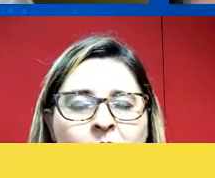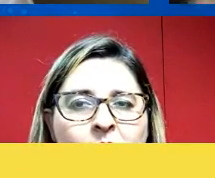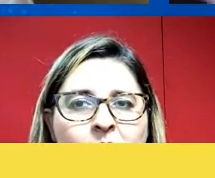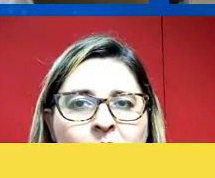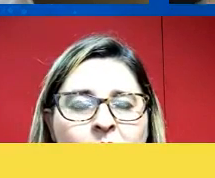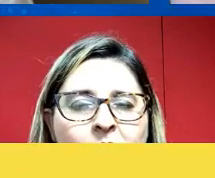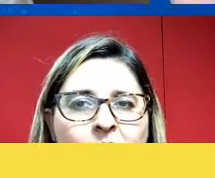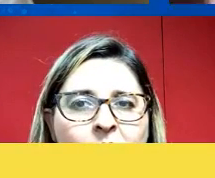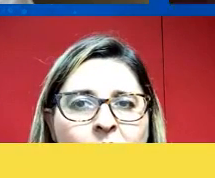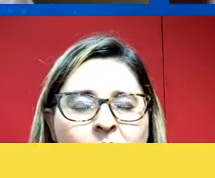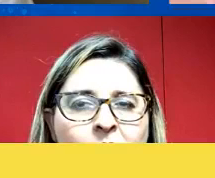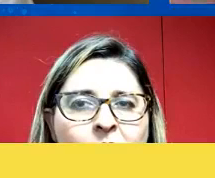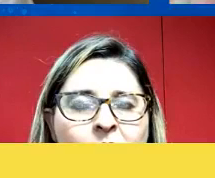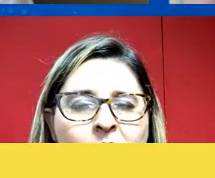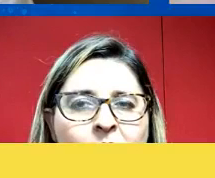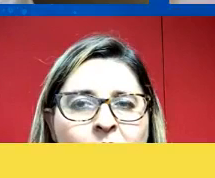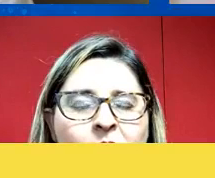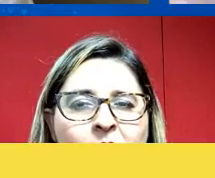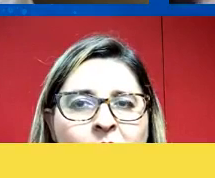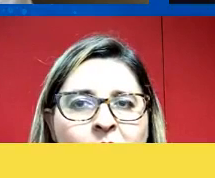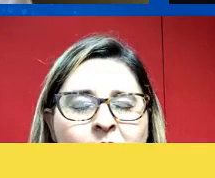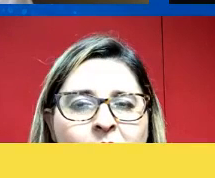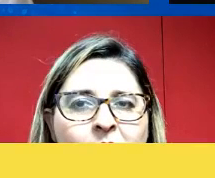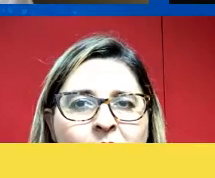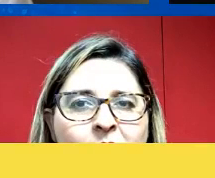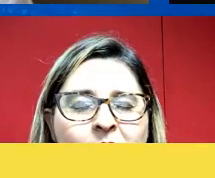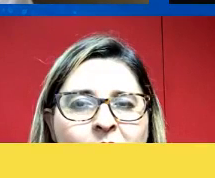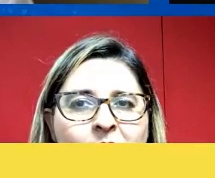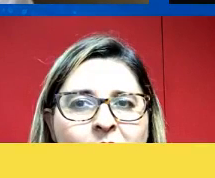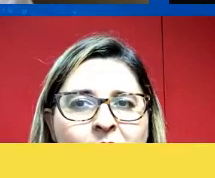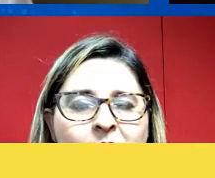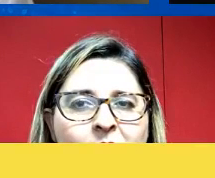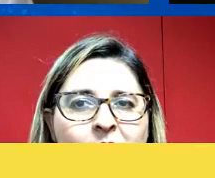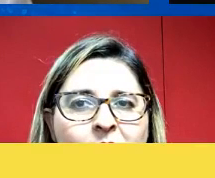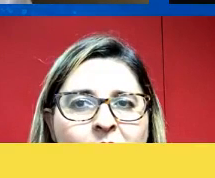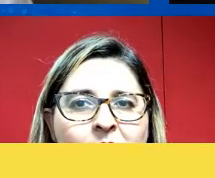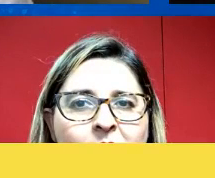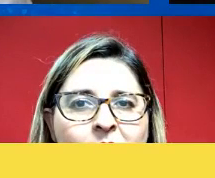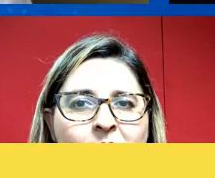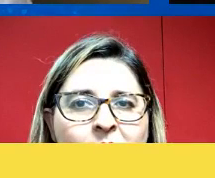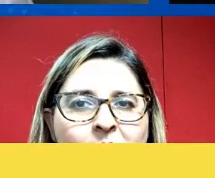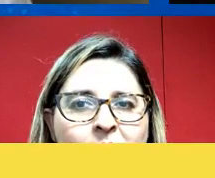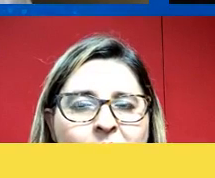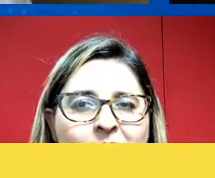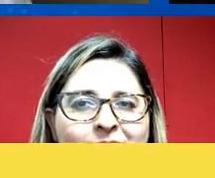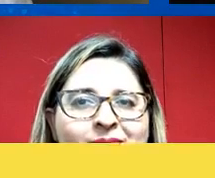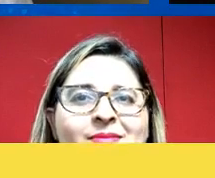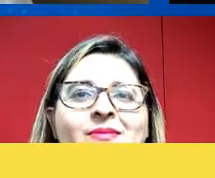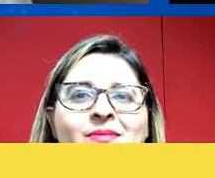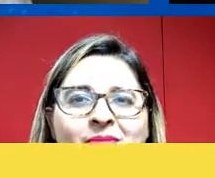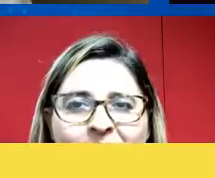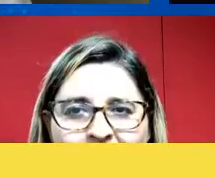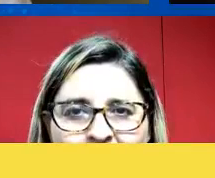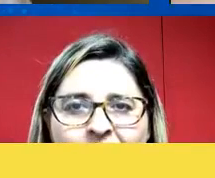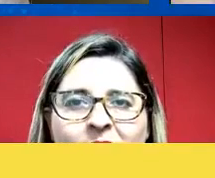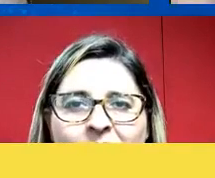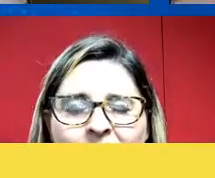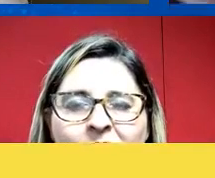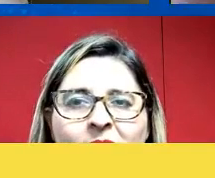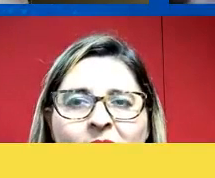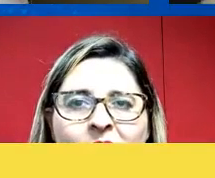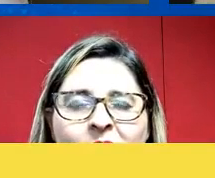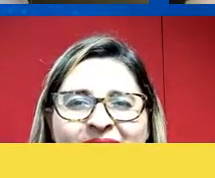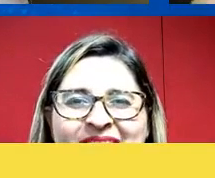ecuación tiene ese componente, y yo creo que los astrónomos son efectivamente más positivos que nosotros los geólogos, porque